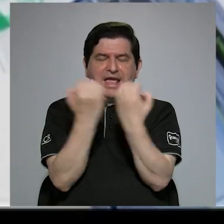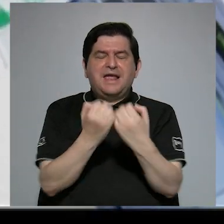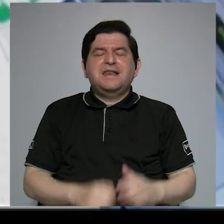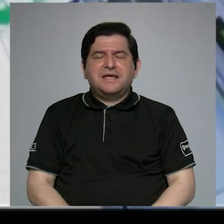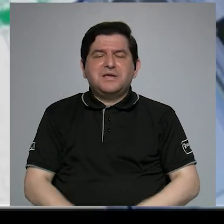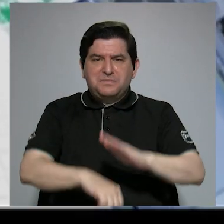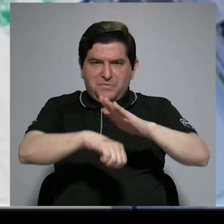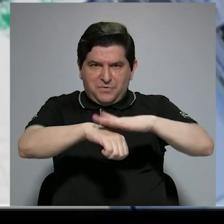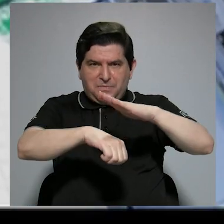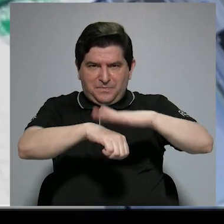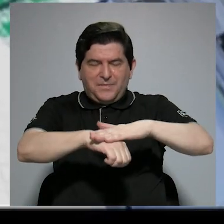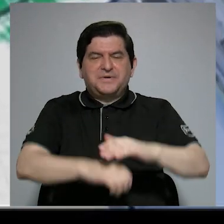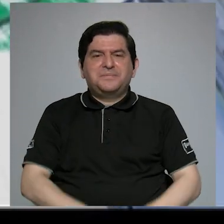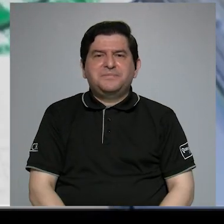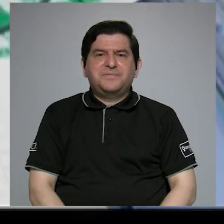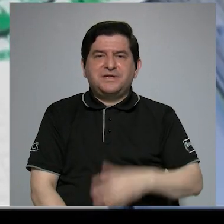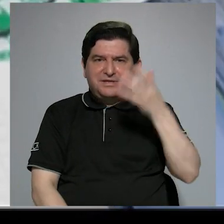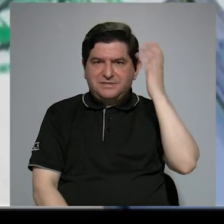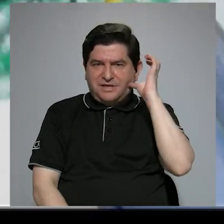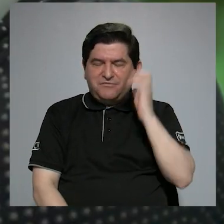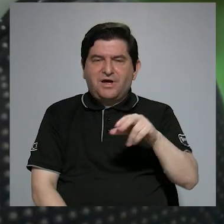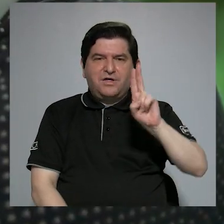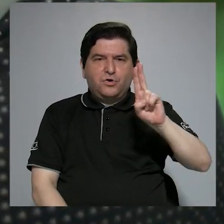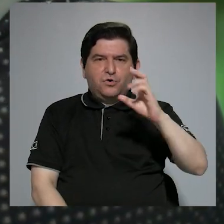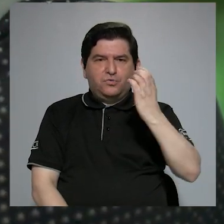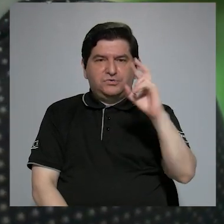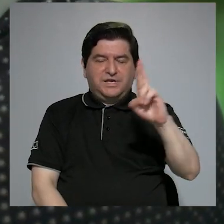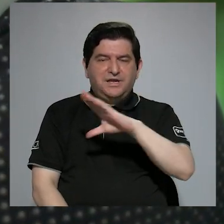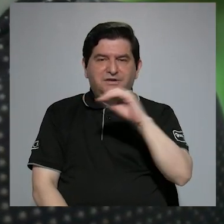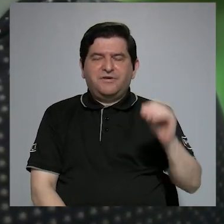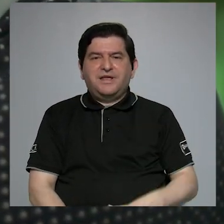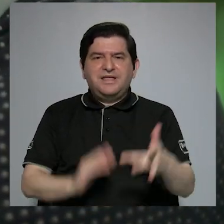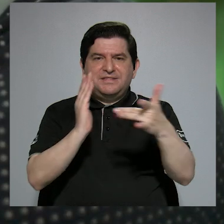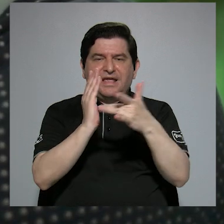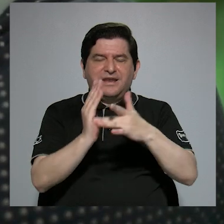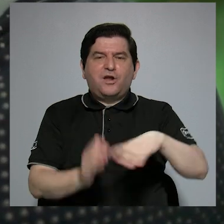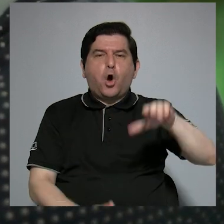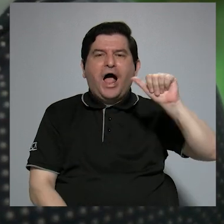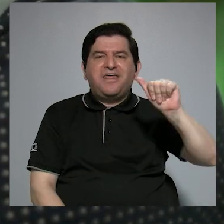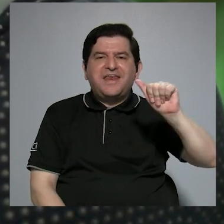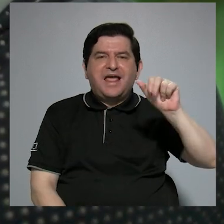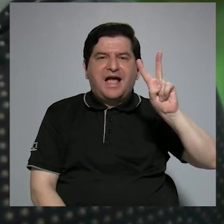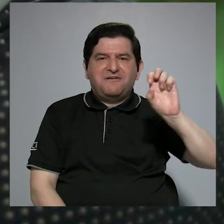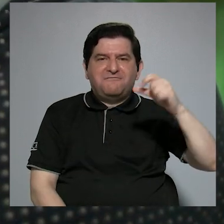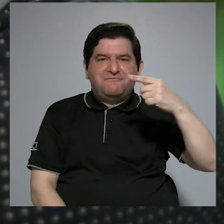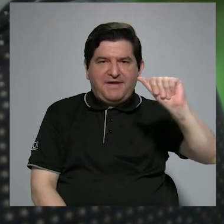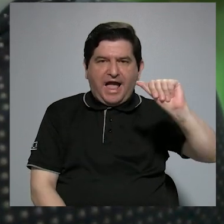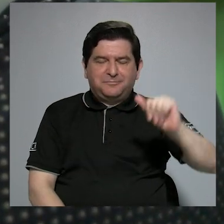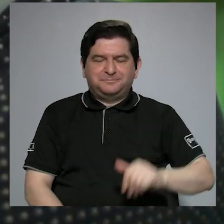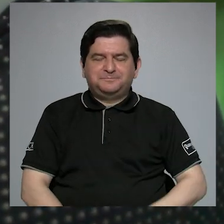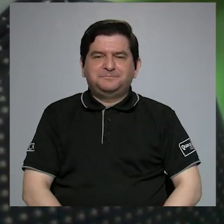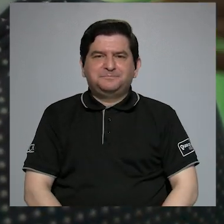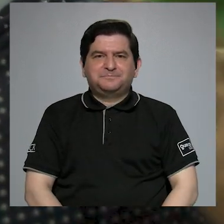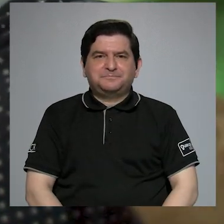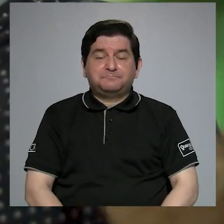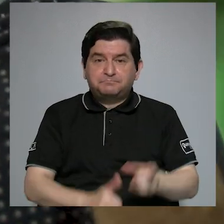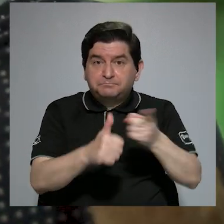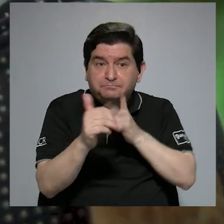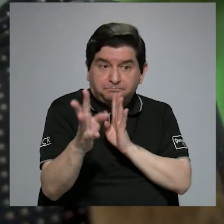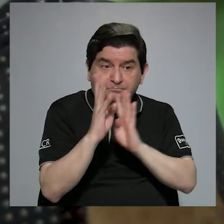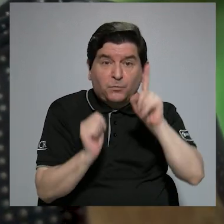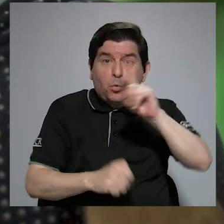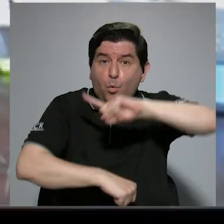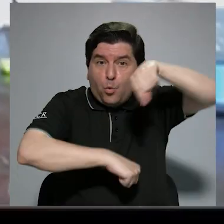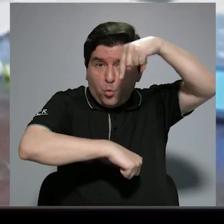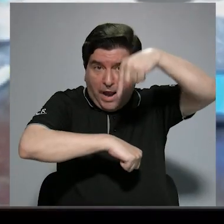nos da la radio UCR junto con el técnico Adrián Vega, y primero